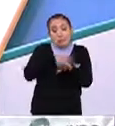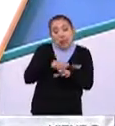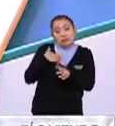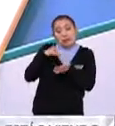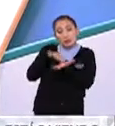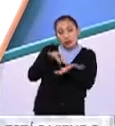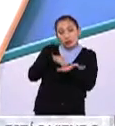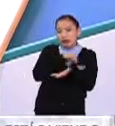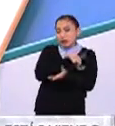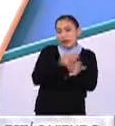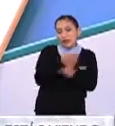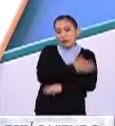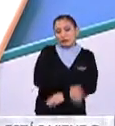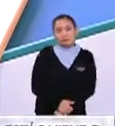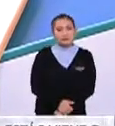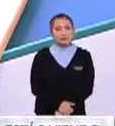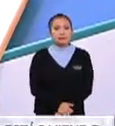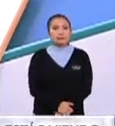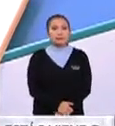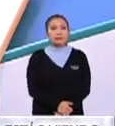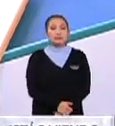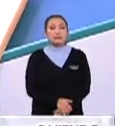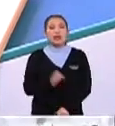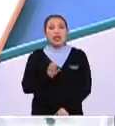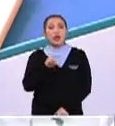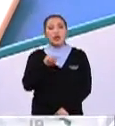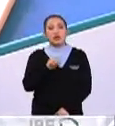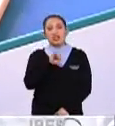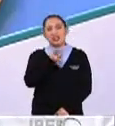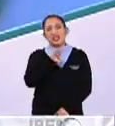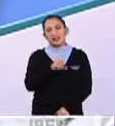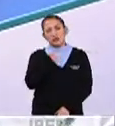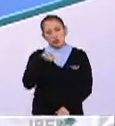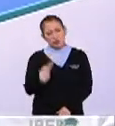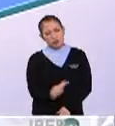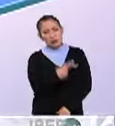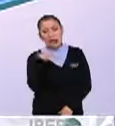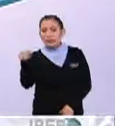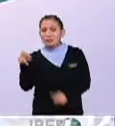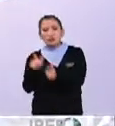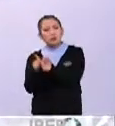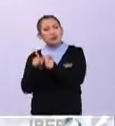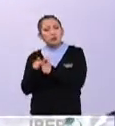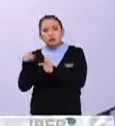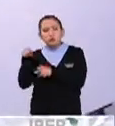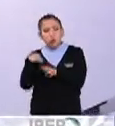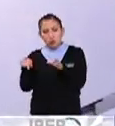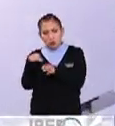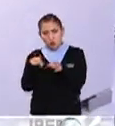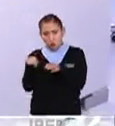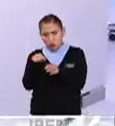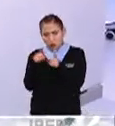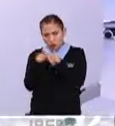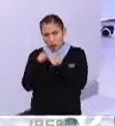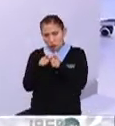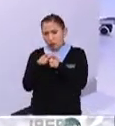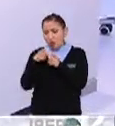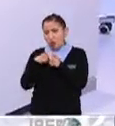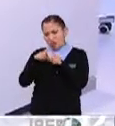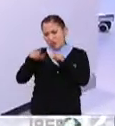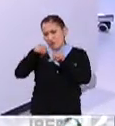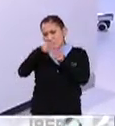se tiene que llevar a cabo. Claro. Eunice, yo quisiera preguntarte, esta caravana también, o bueno, este grupo de